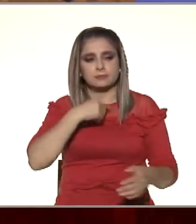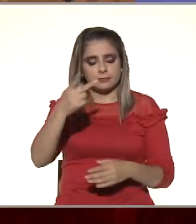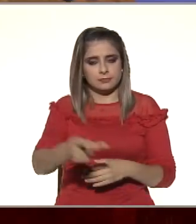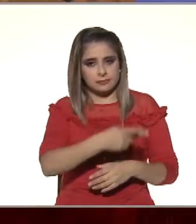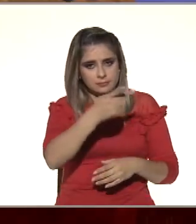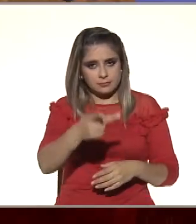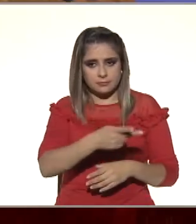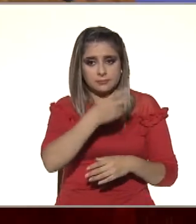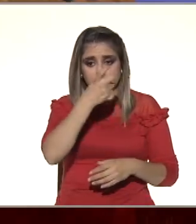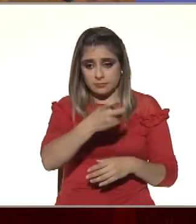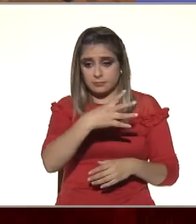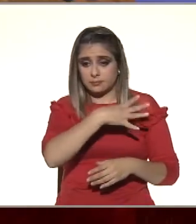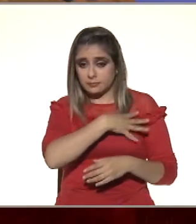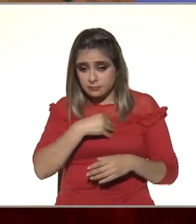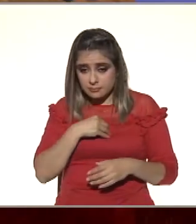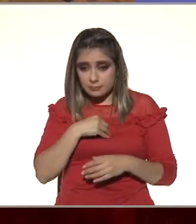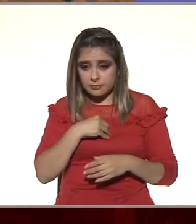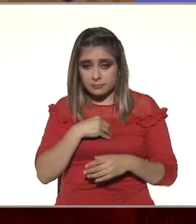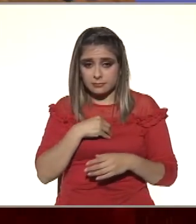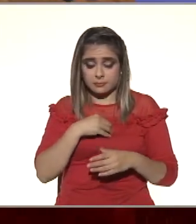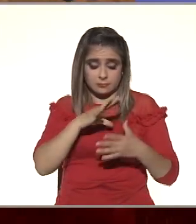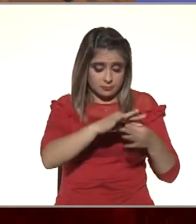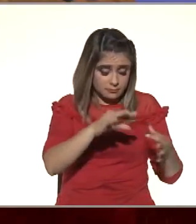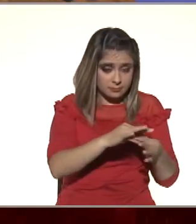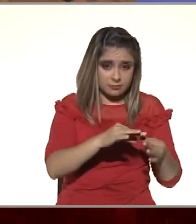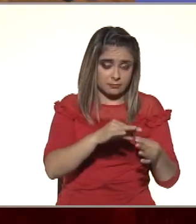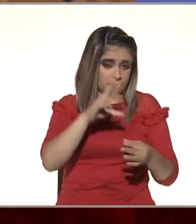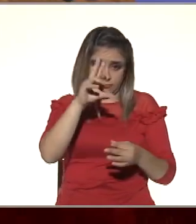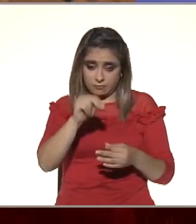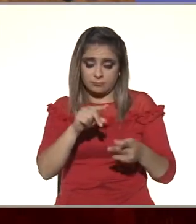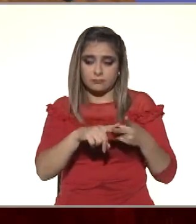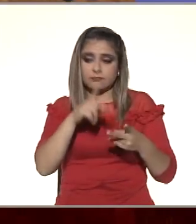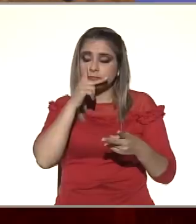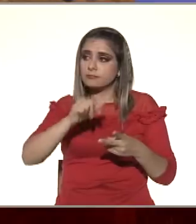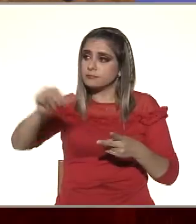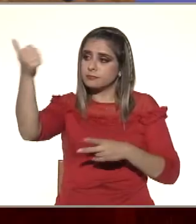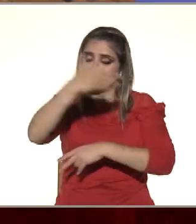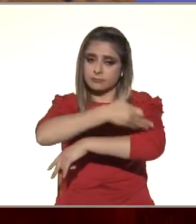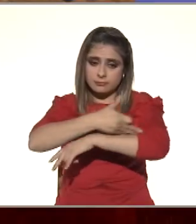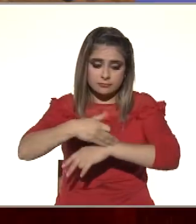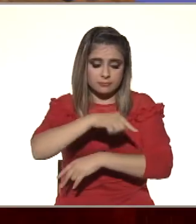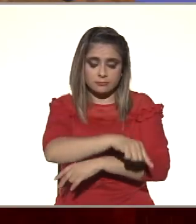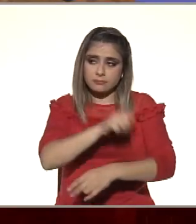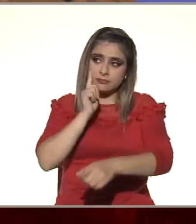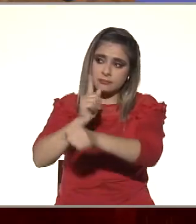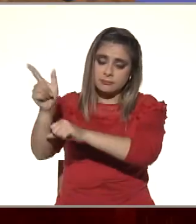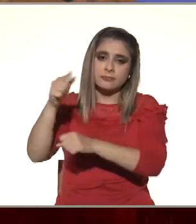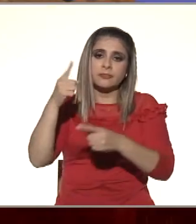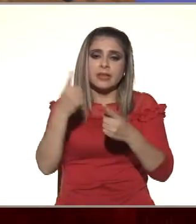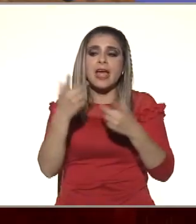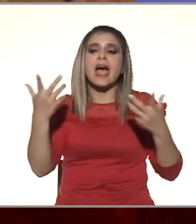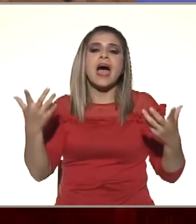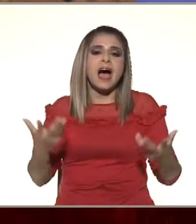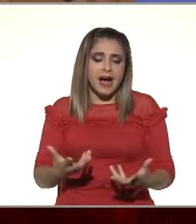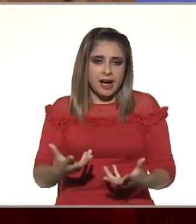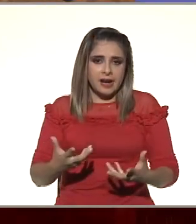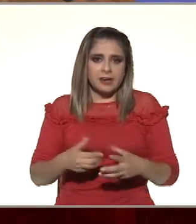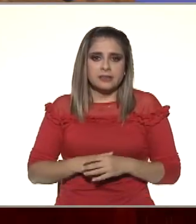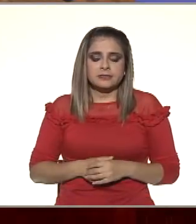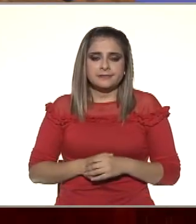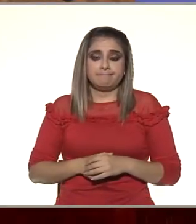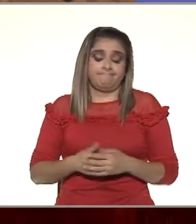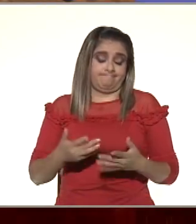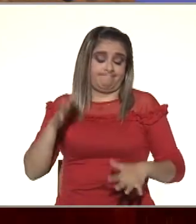no debemos decirle nada a los hijos. ¿Qué pasa cuando se enteran de que el padre tiene otra familia desde que estaba con ellos, como familia también?